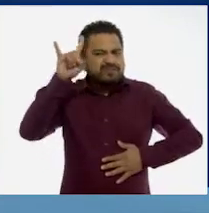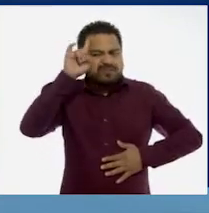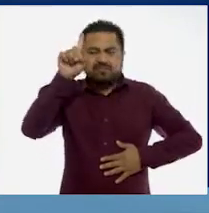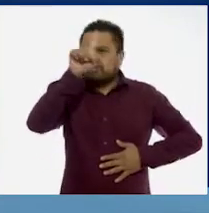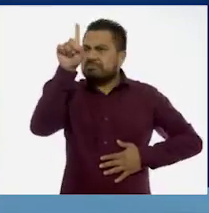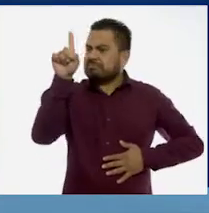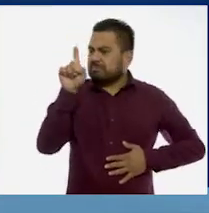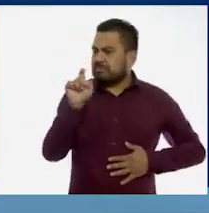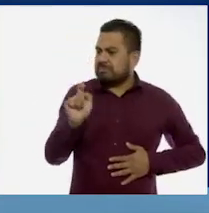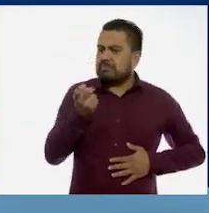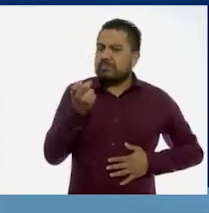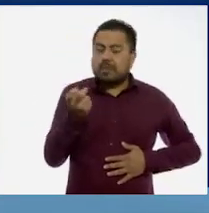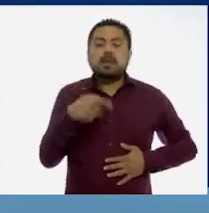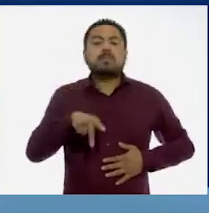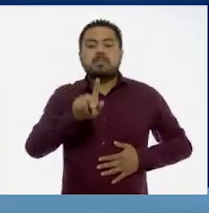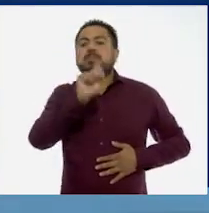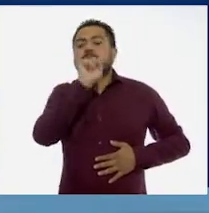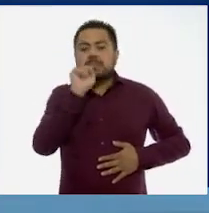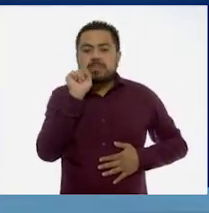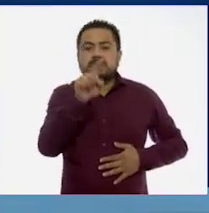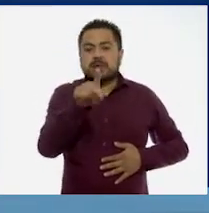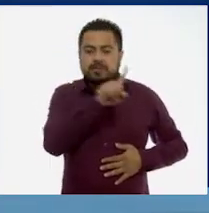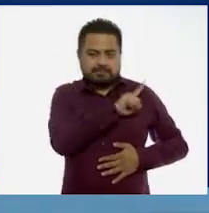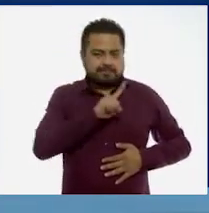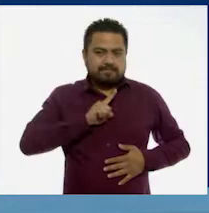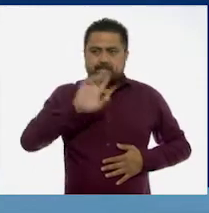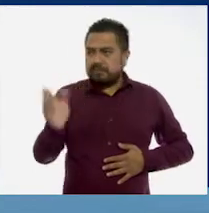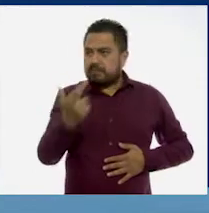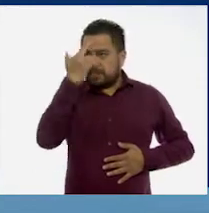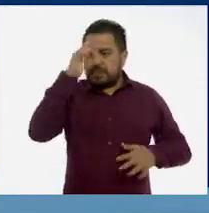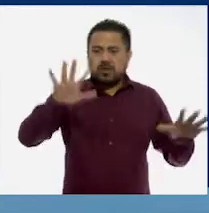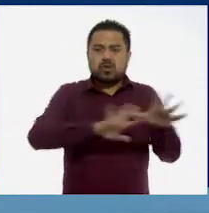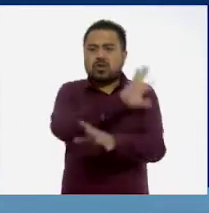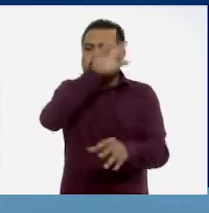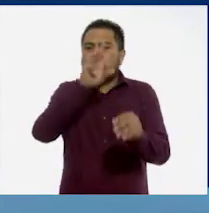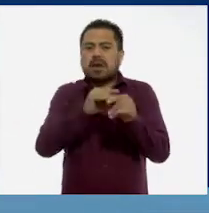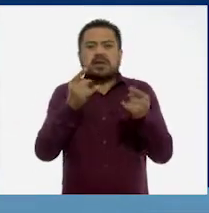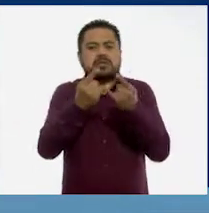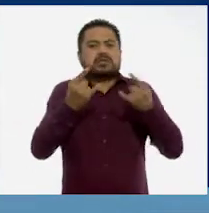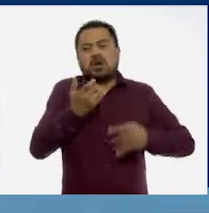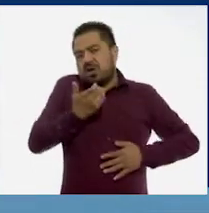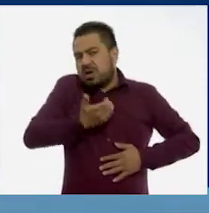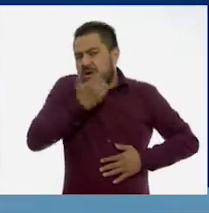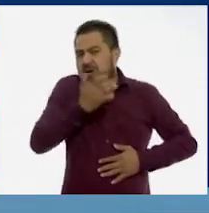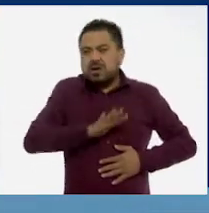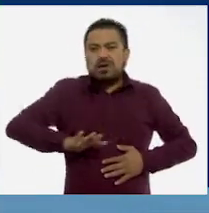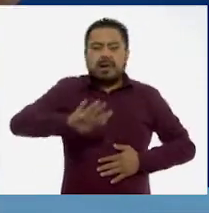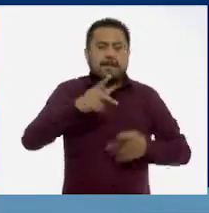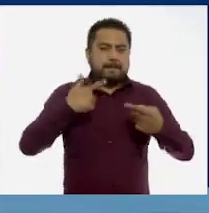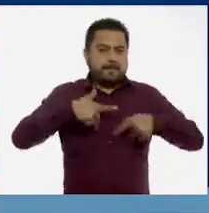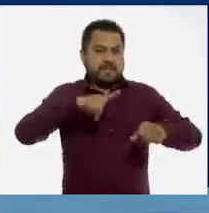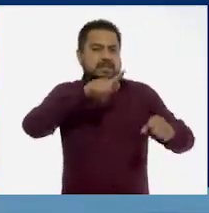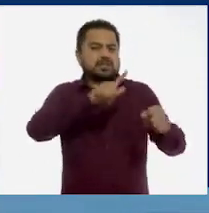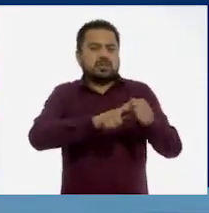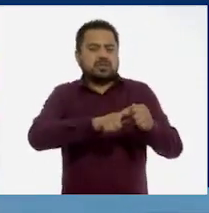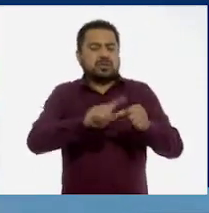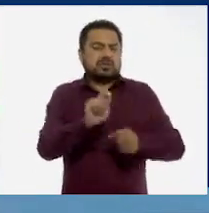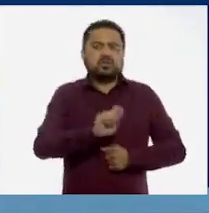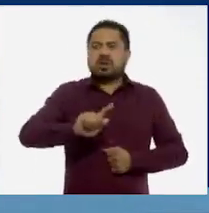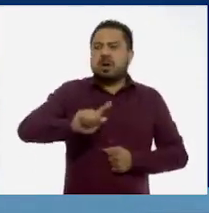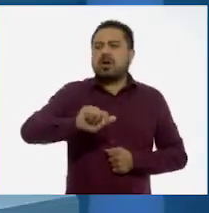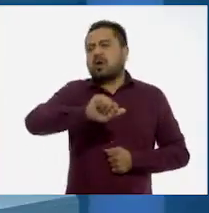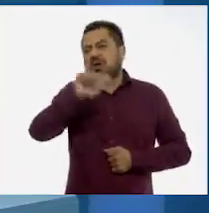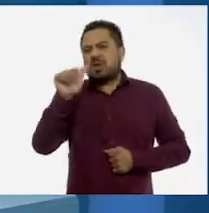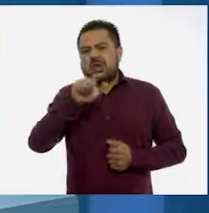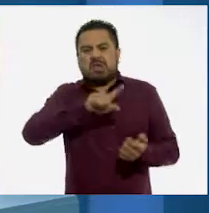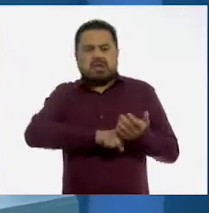misterio. Pero también hay que recordar que la mayoría de las historias suele tener un personaje protagonista y un